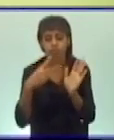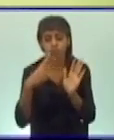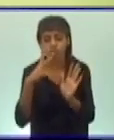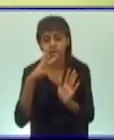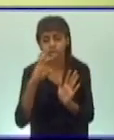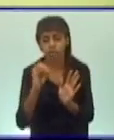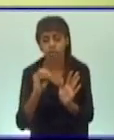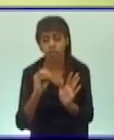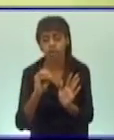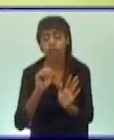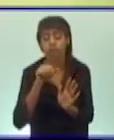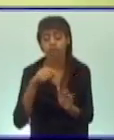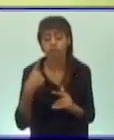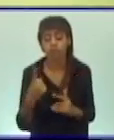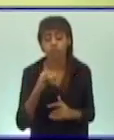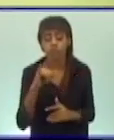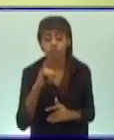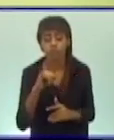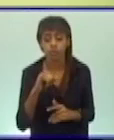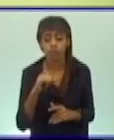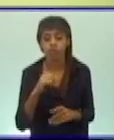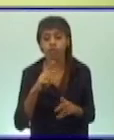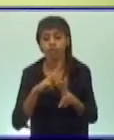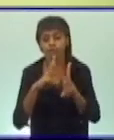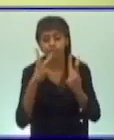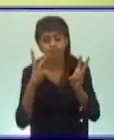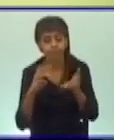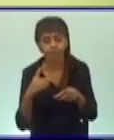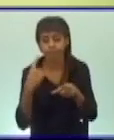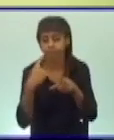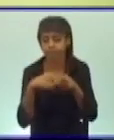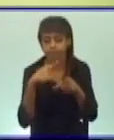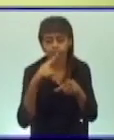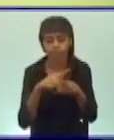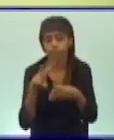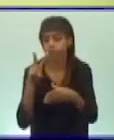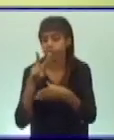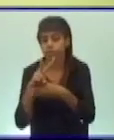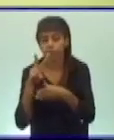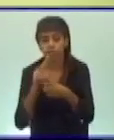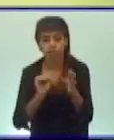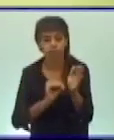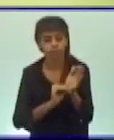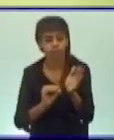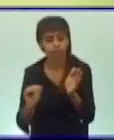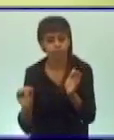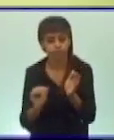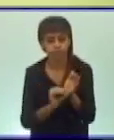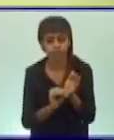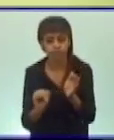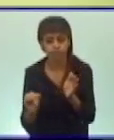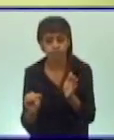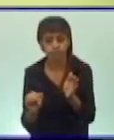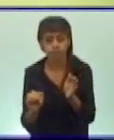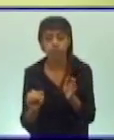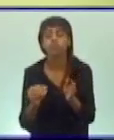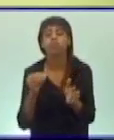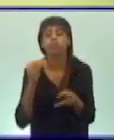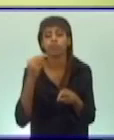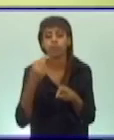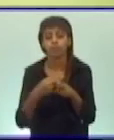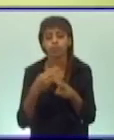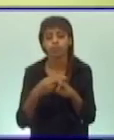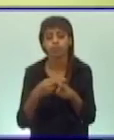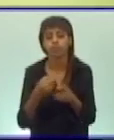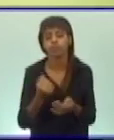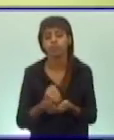Sugiero también que puedan visitar todos los sitios que en la parte inferior de la pantalla nos está transmitiendo el